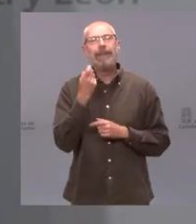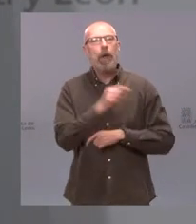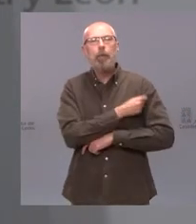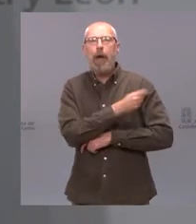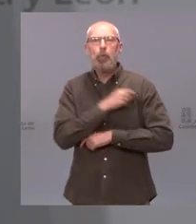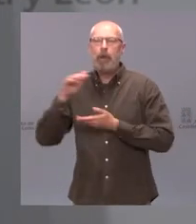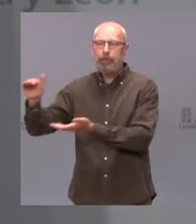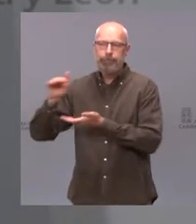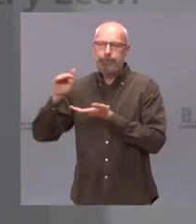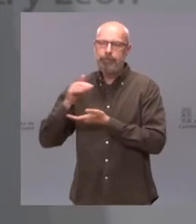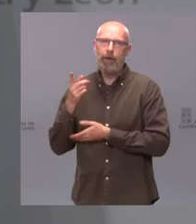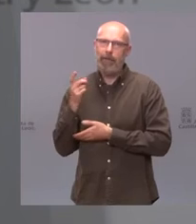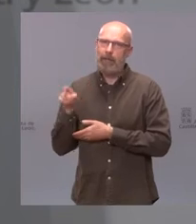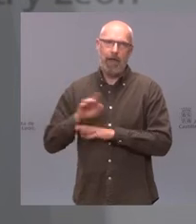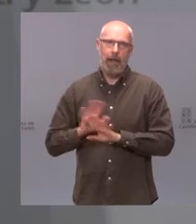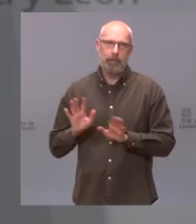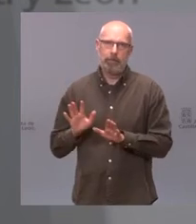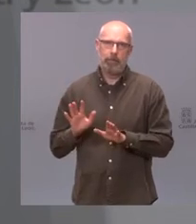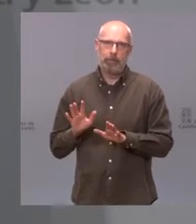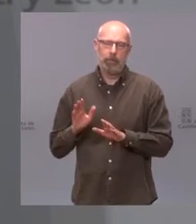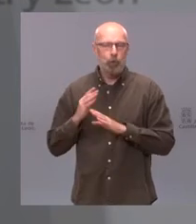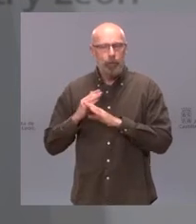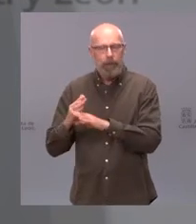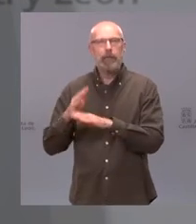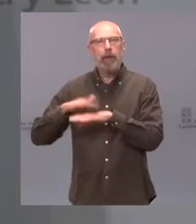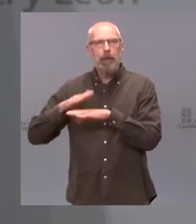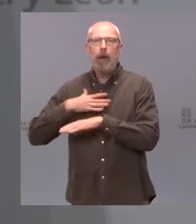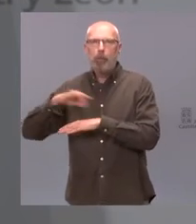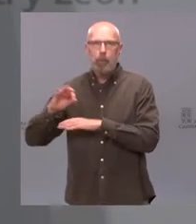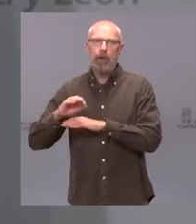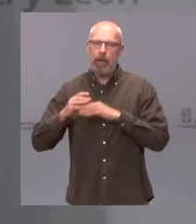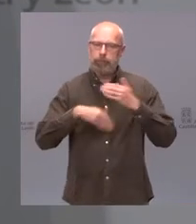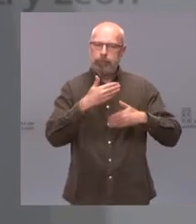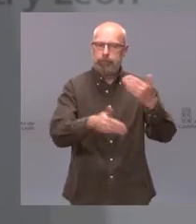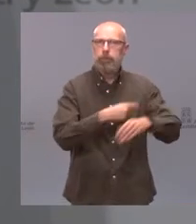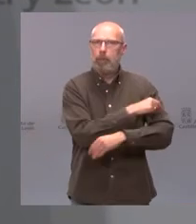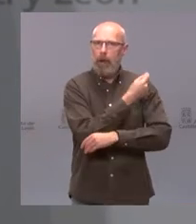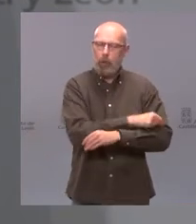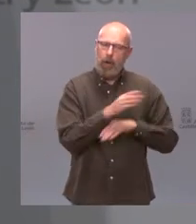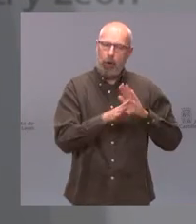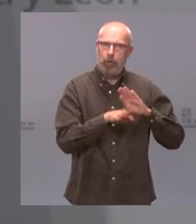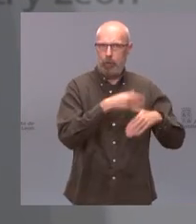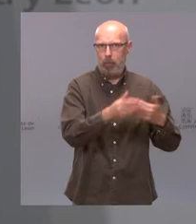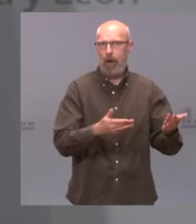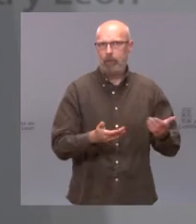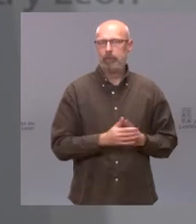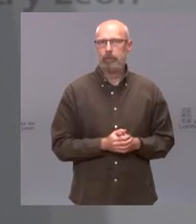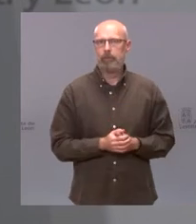Necesitamos, básicamente, es que nos lleguen las vacunas suficientes para poder vacunar al ritmo que hemos demostrado que podemos vacunar.